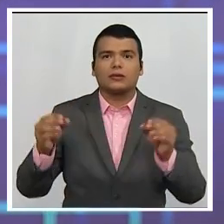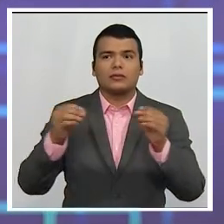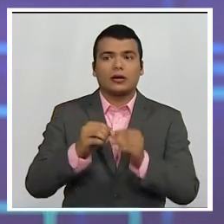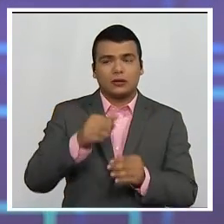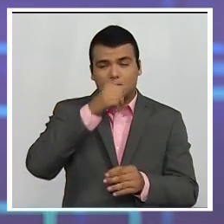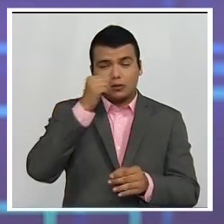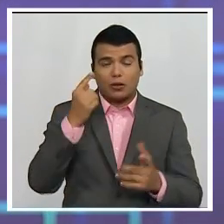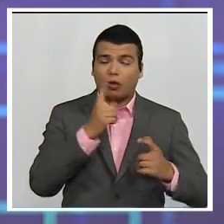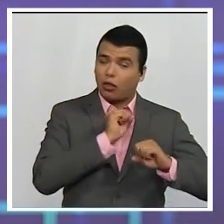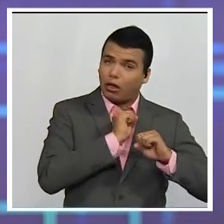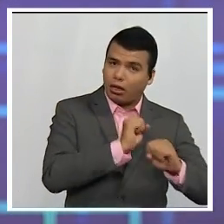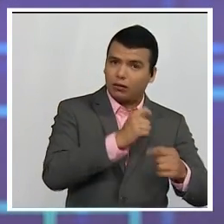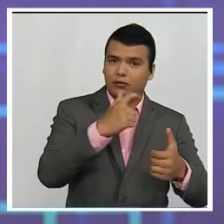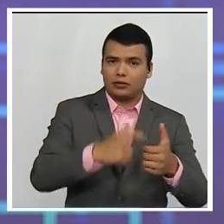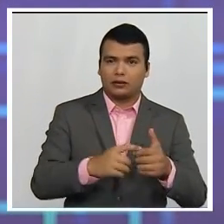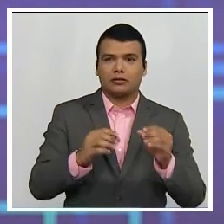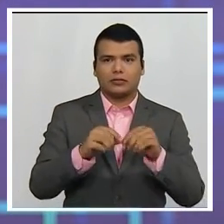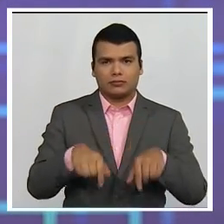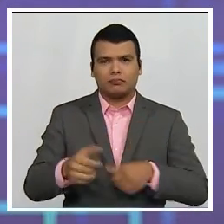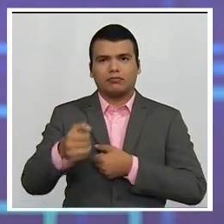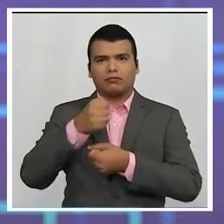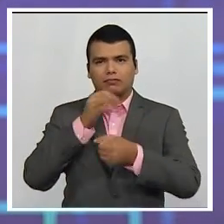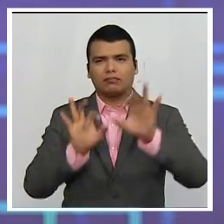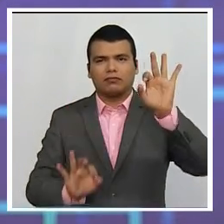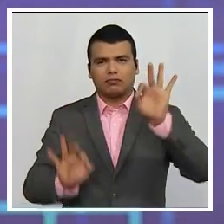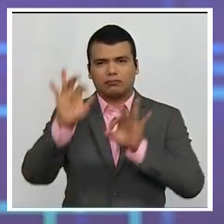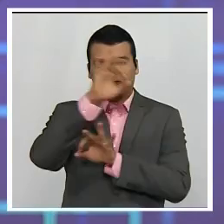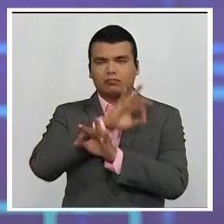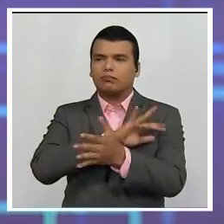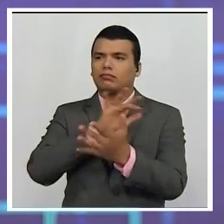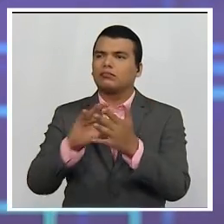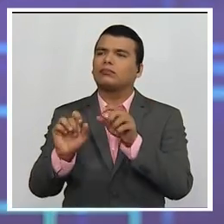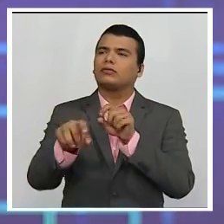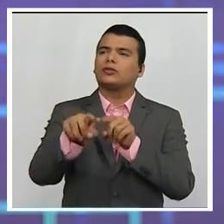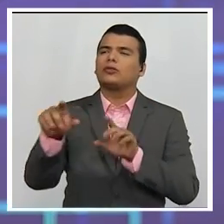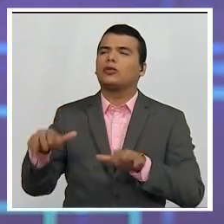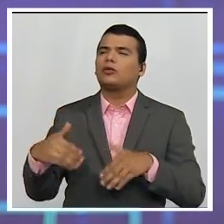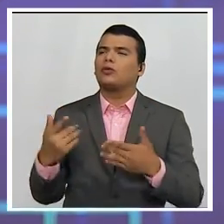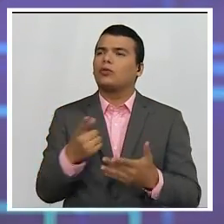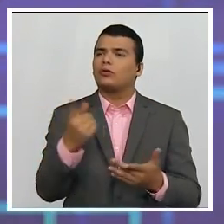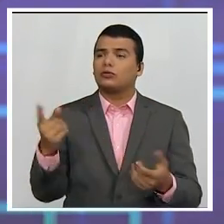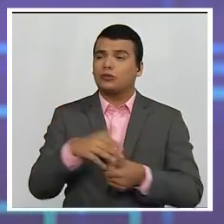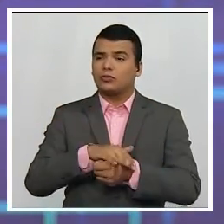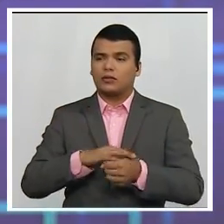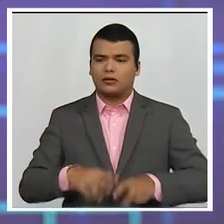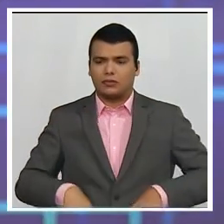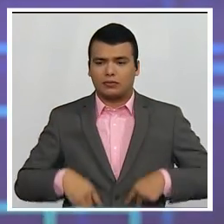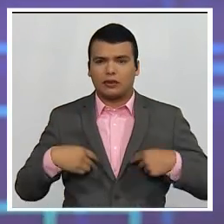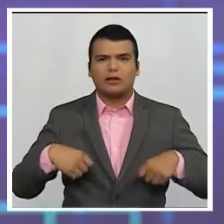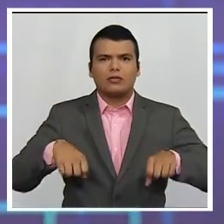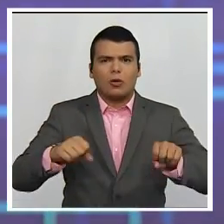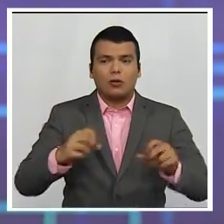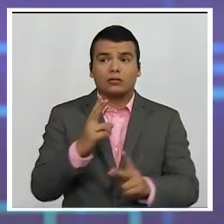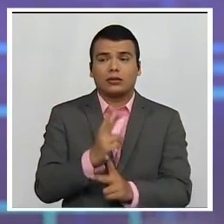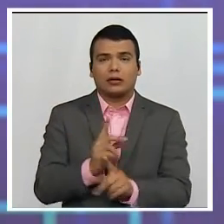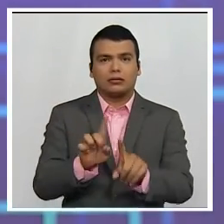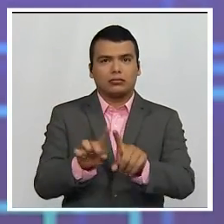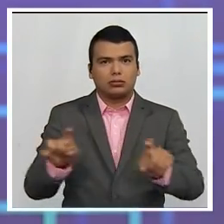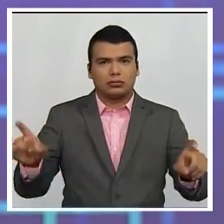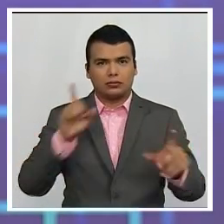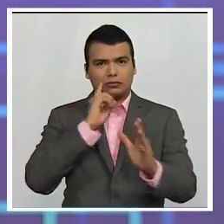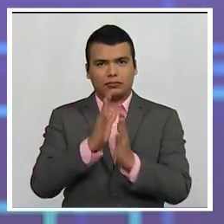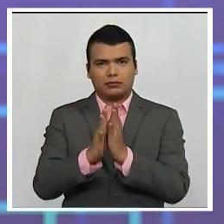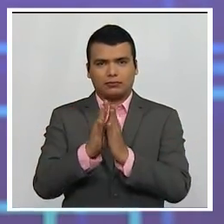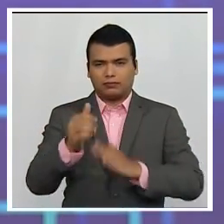objetivo de analizar este flagelo entrevistó a varios jóvenes sobre esta vertiginosa vida entre el riesgo drogas y motos informa nuestro